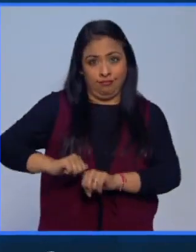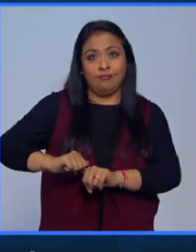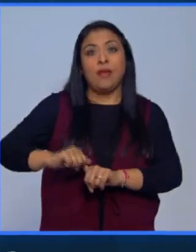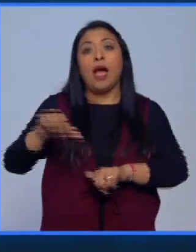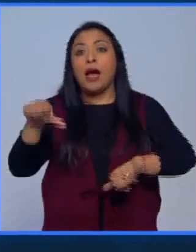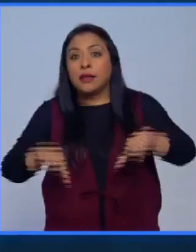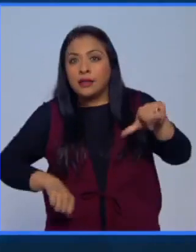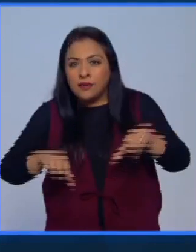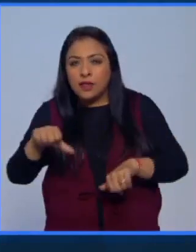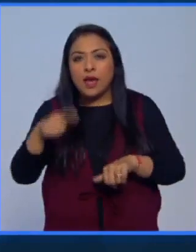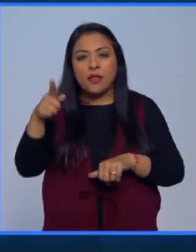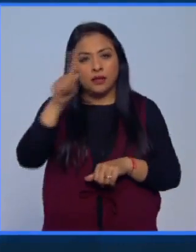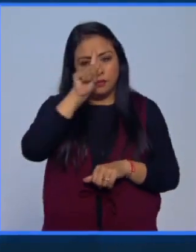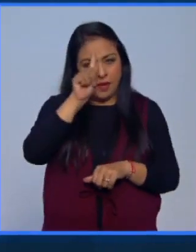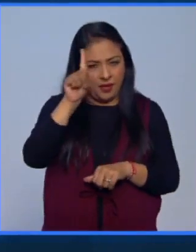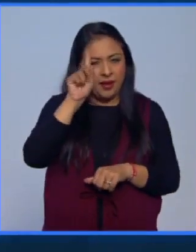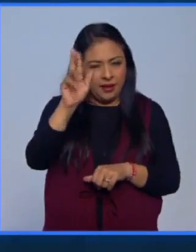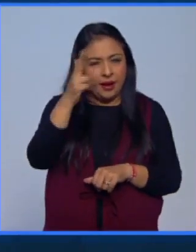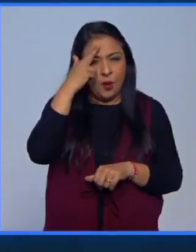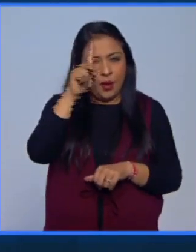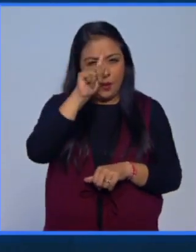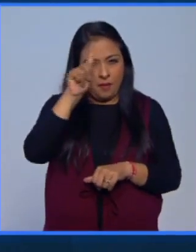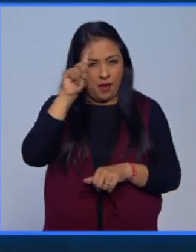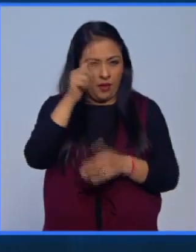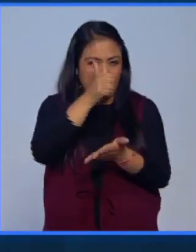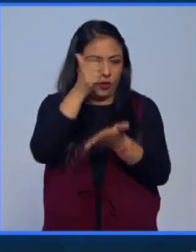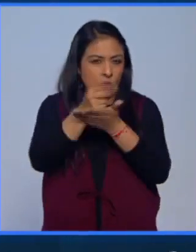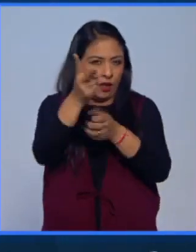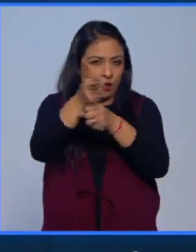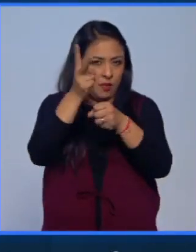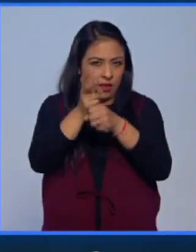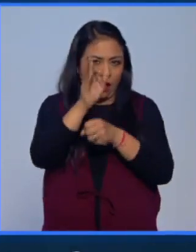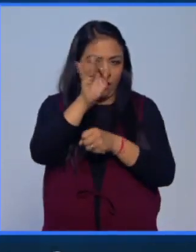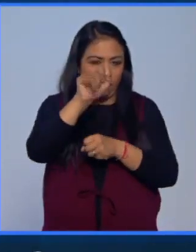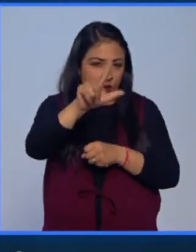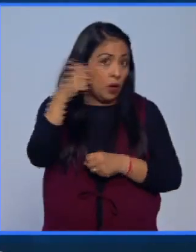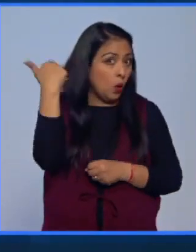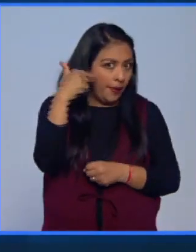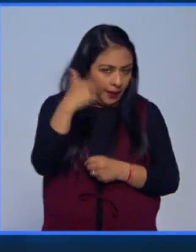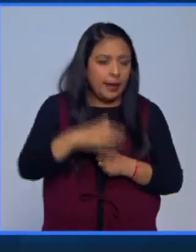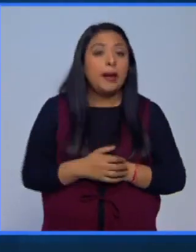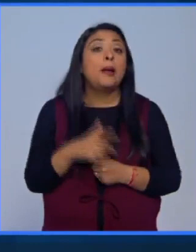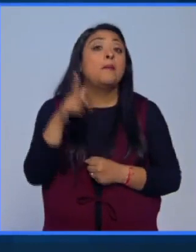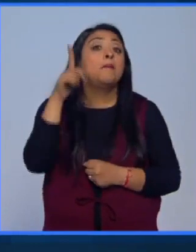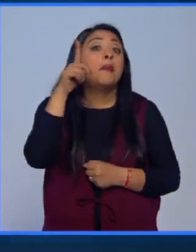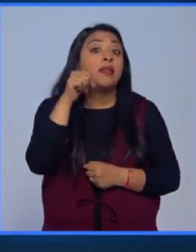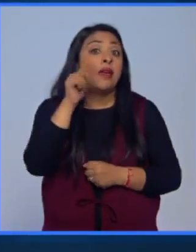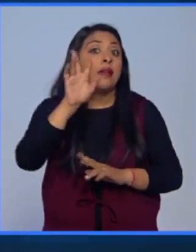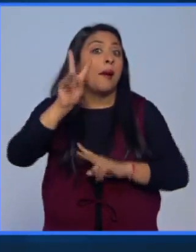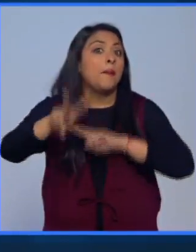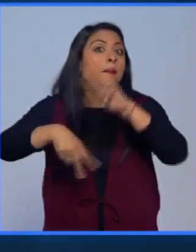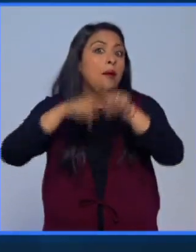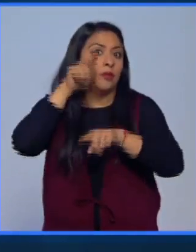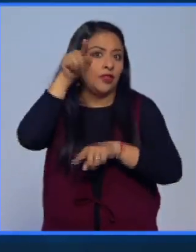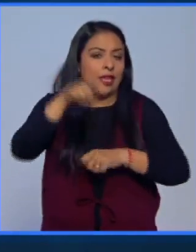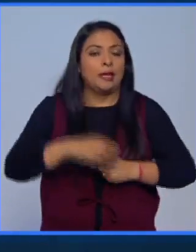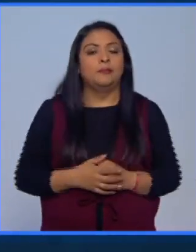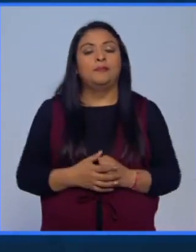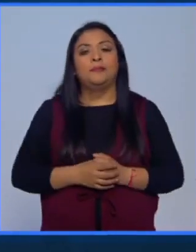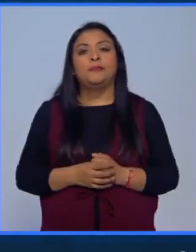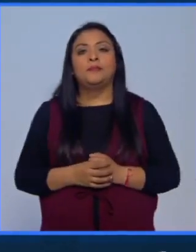las actividades de Madrid. Recuerden que Madrid es la ciudad invitada a esta Feria Internacional del Libro de Guadalajara, que el día de mañana ya vamos a estar transmitiendo.